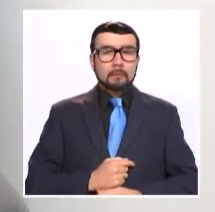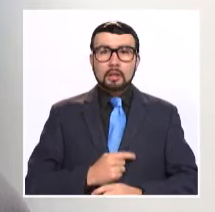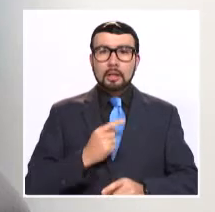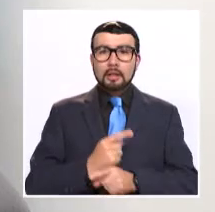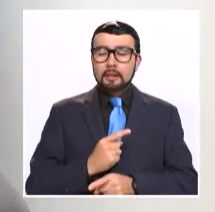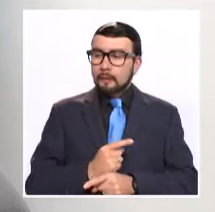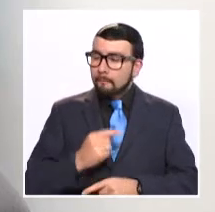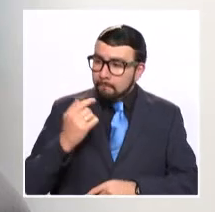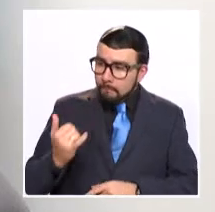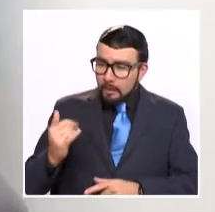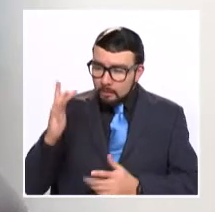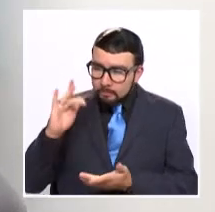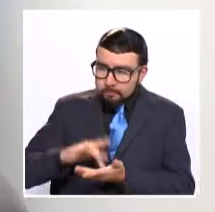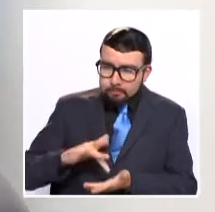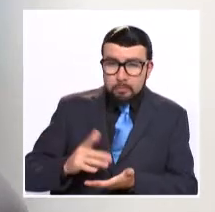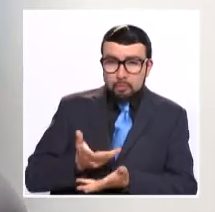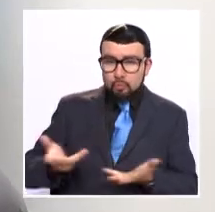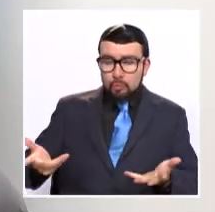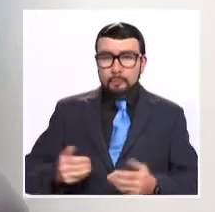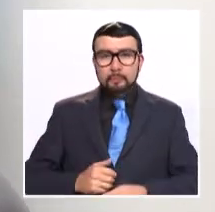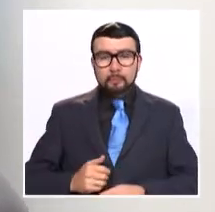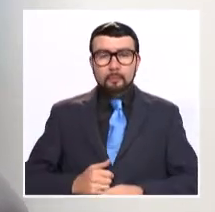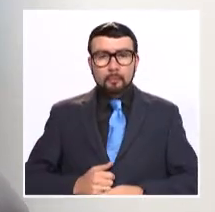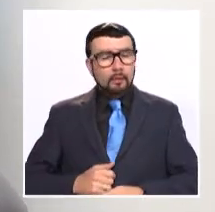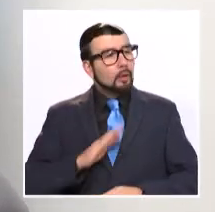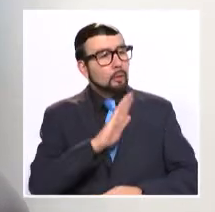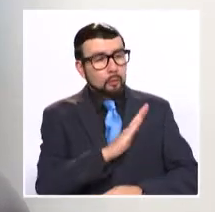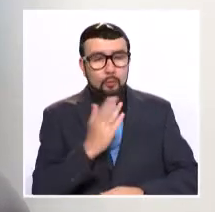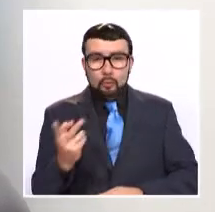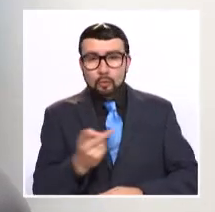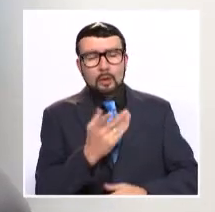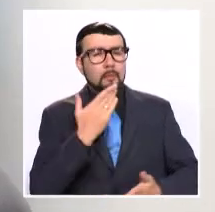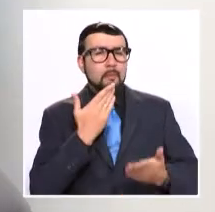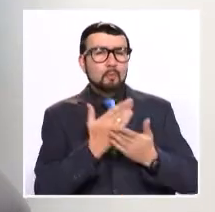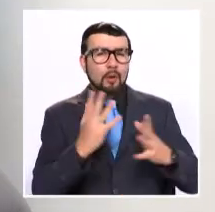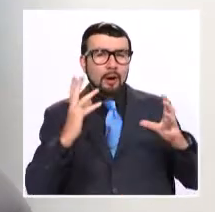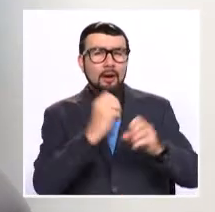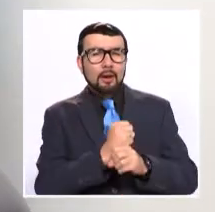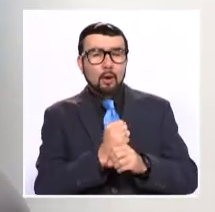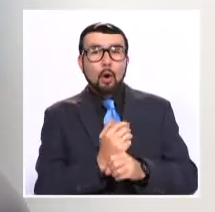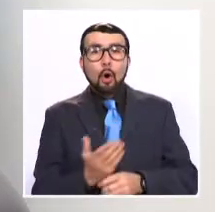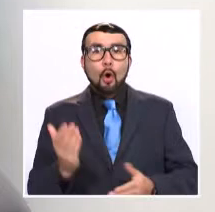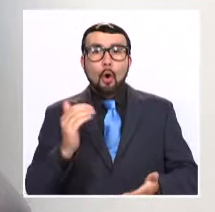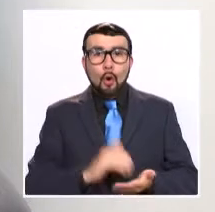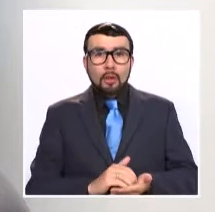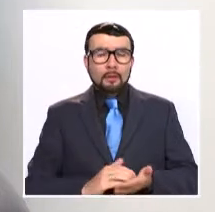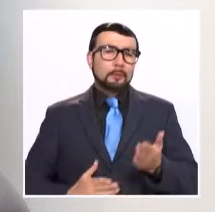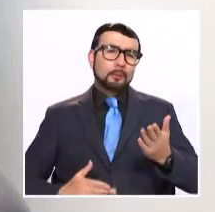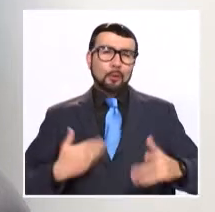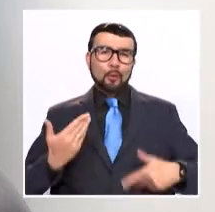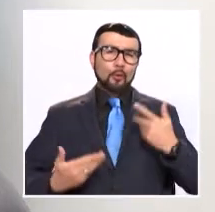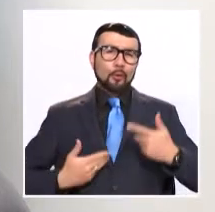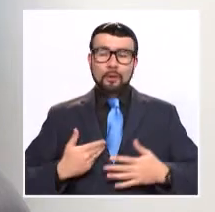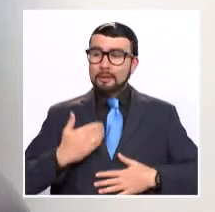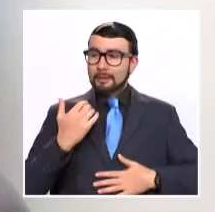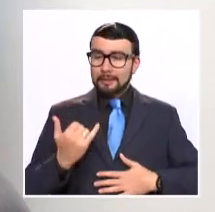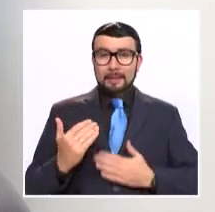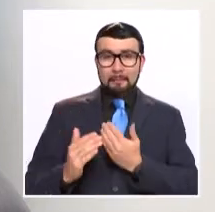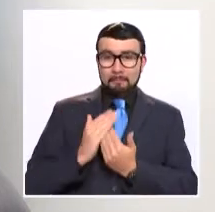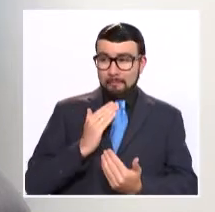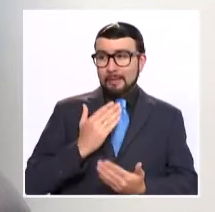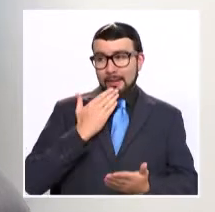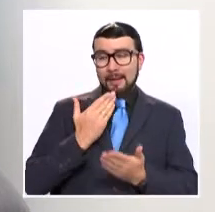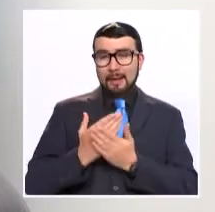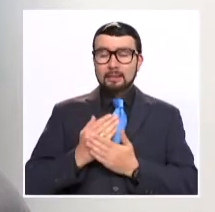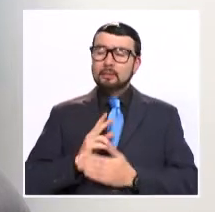programa es de ustedes. Doctor Rojas y televidentes, muy buenas noches. Una vez más, agradecemos la invitación que nos han hecho